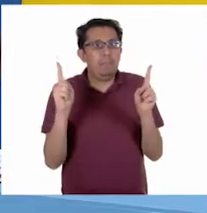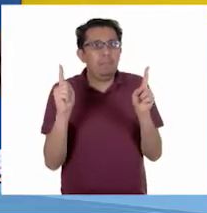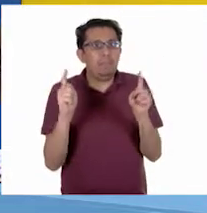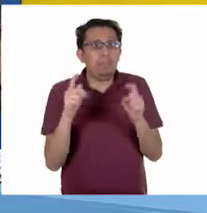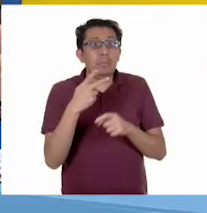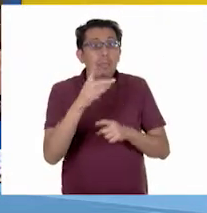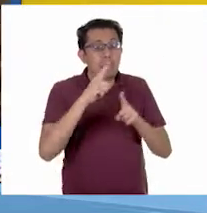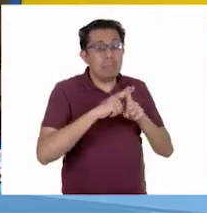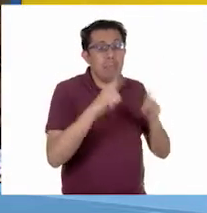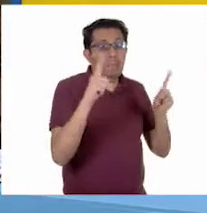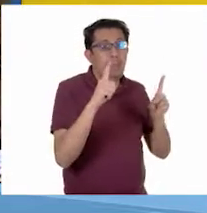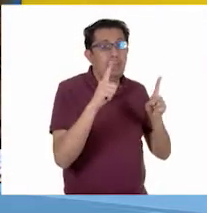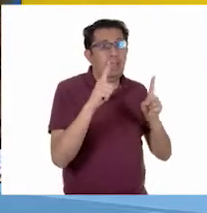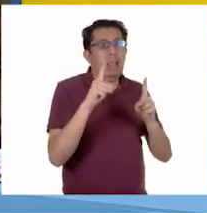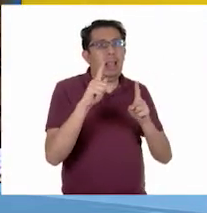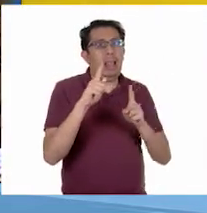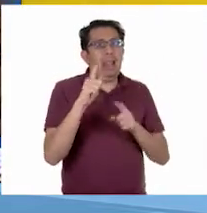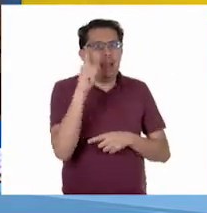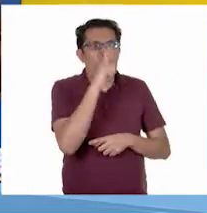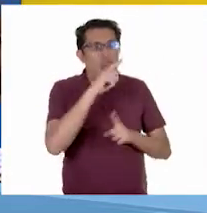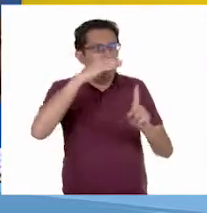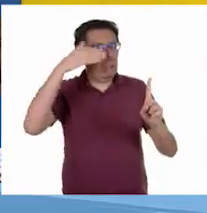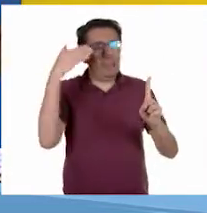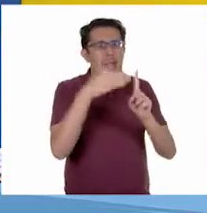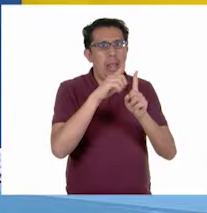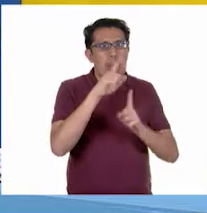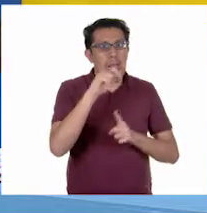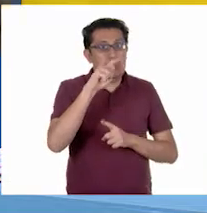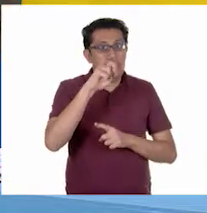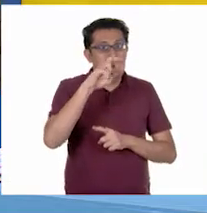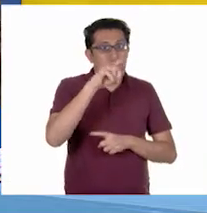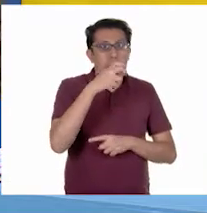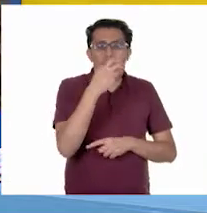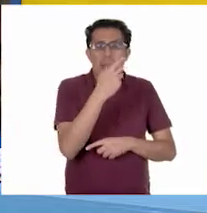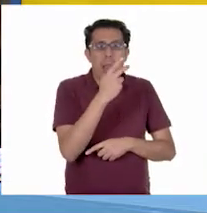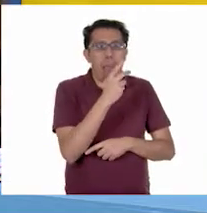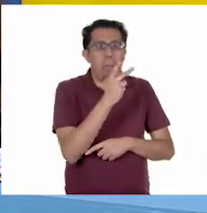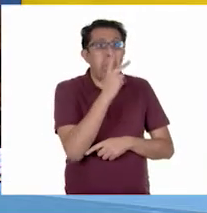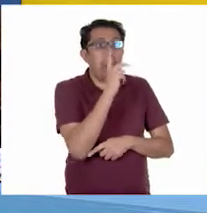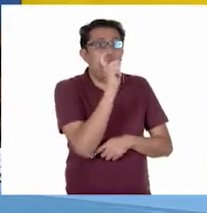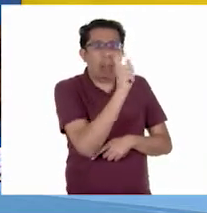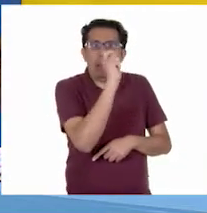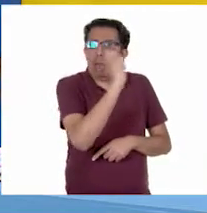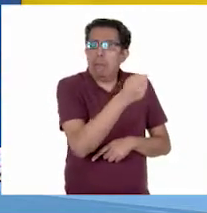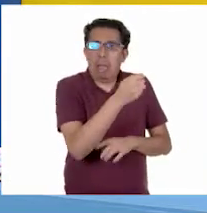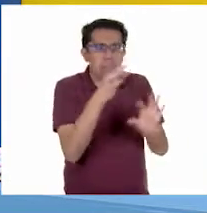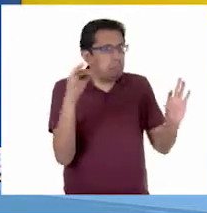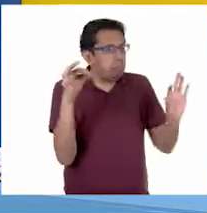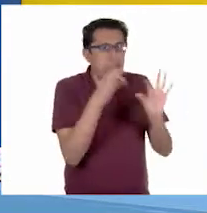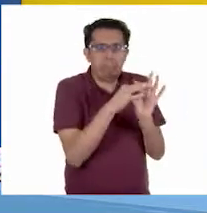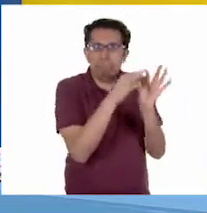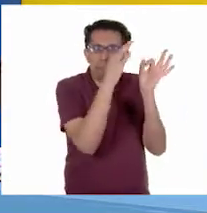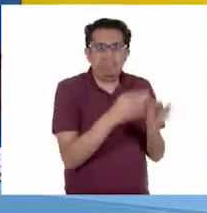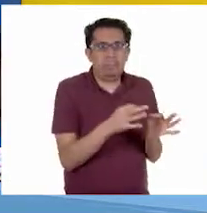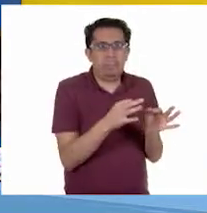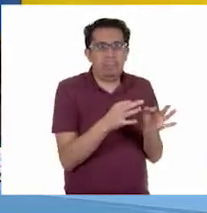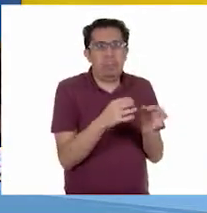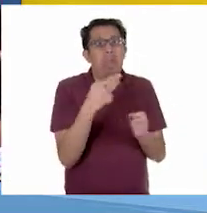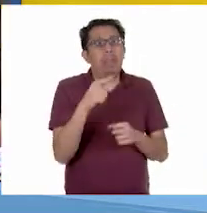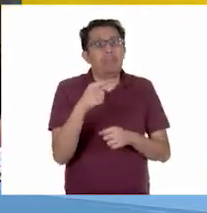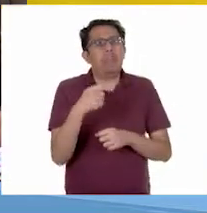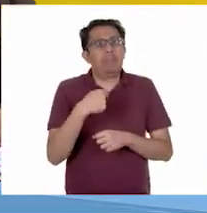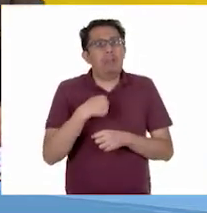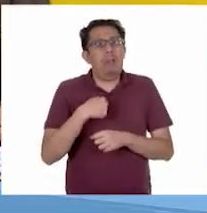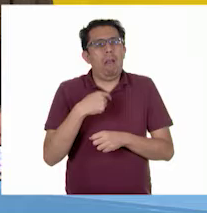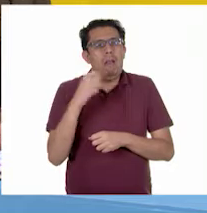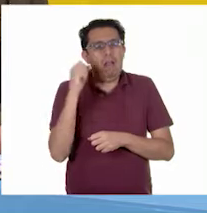en el lenguaje literal, el uso de la palabra se apega a su o a sus significados habituales. Y también les dije que el